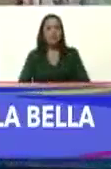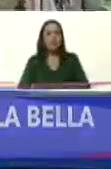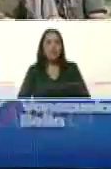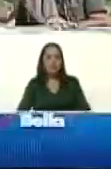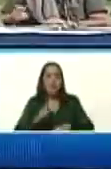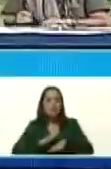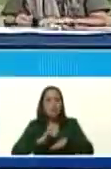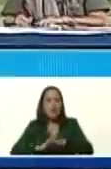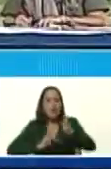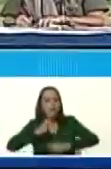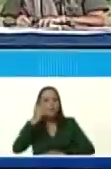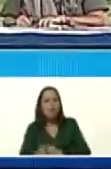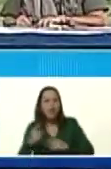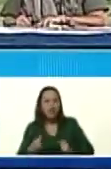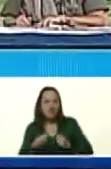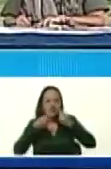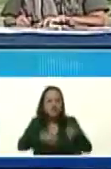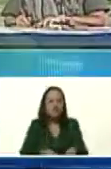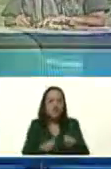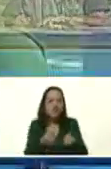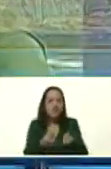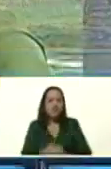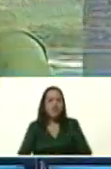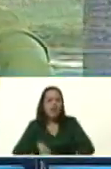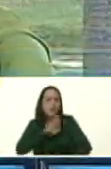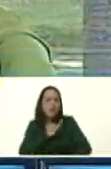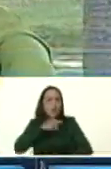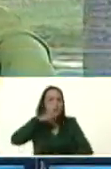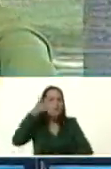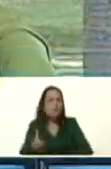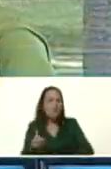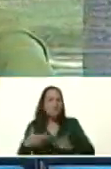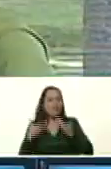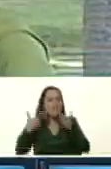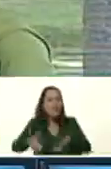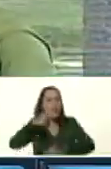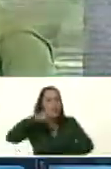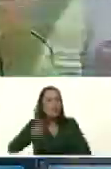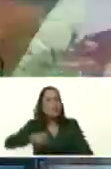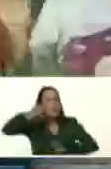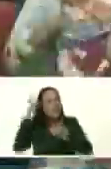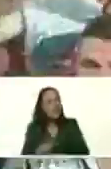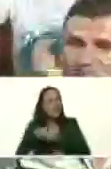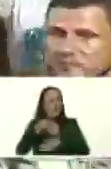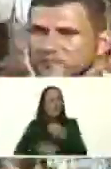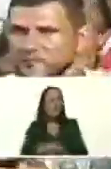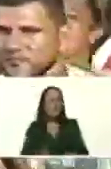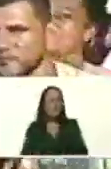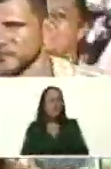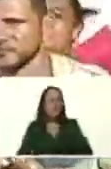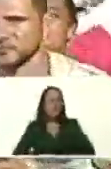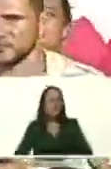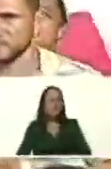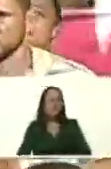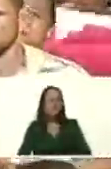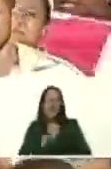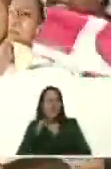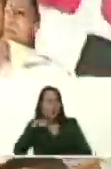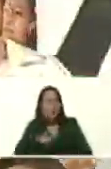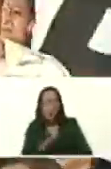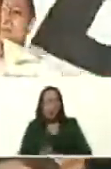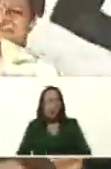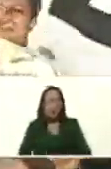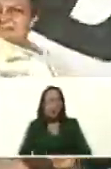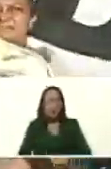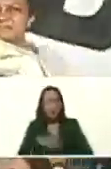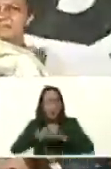son planes y recursos del pueblo y para el pueblo. Y se tiene que cumplir. No podemos caernos